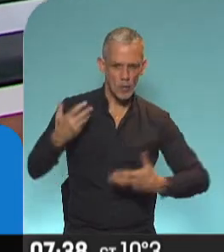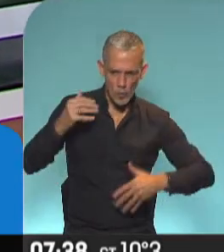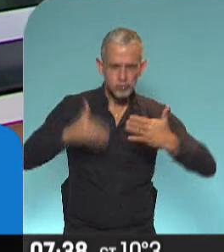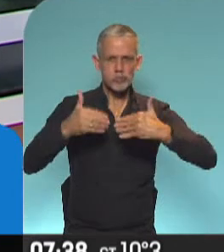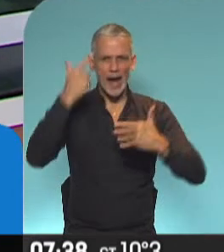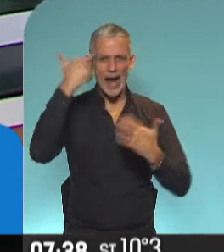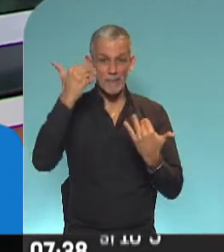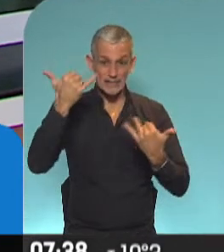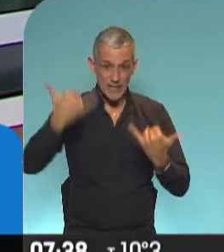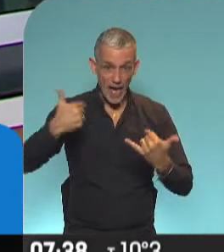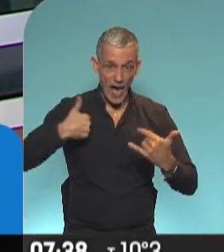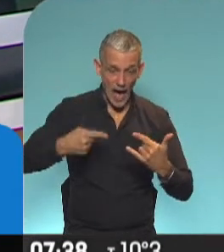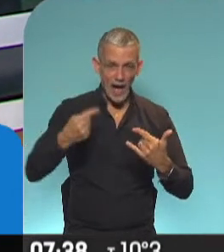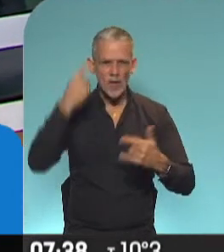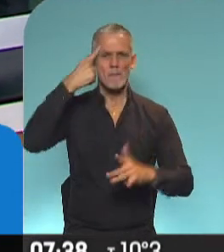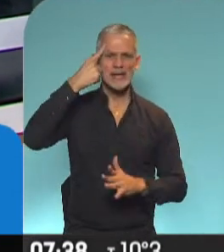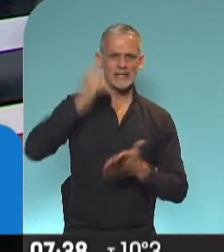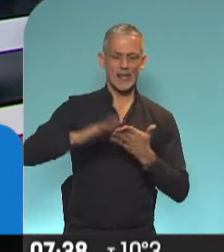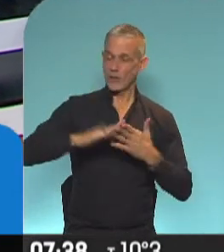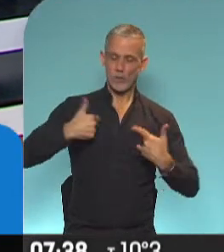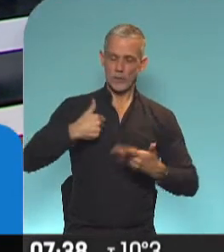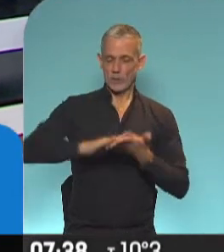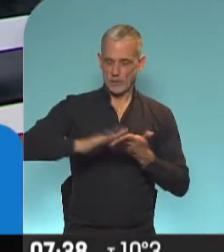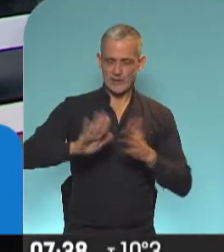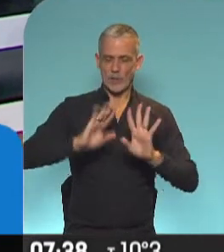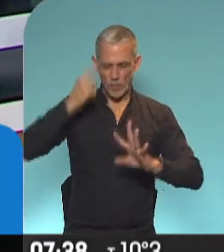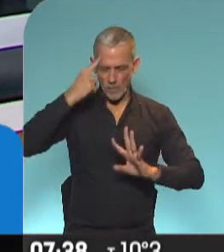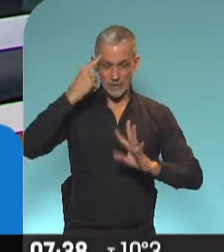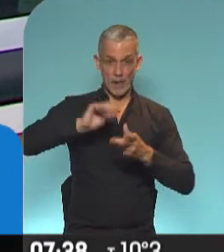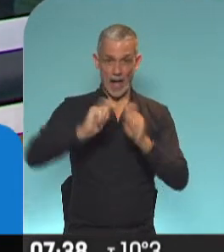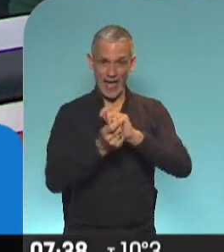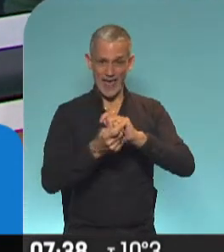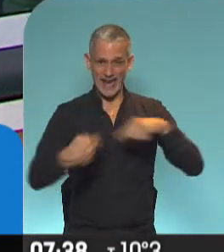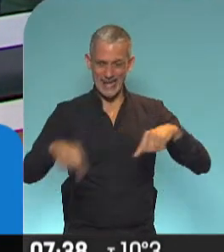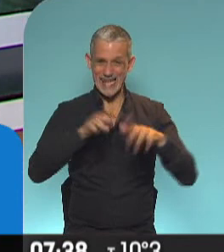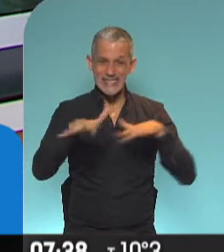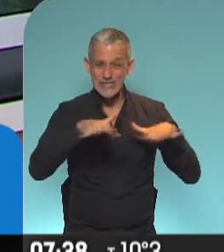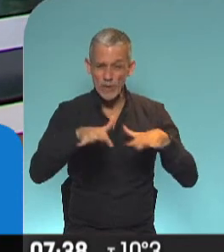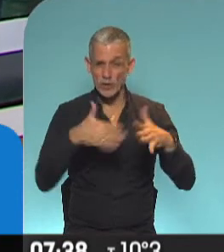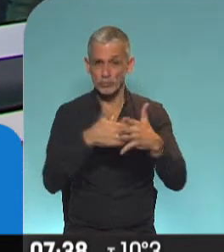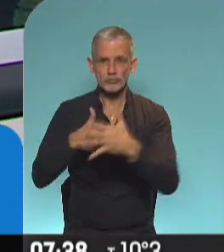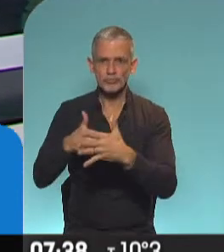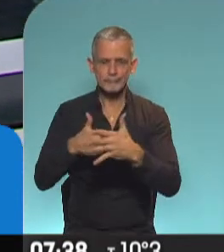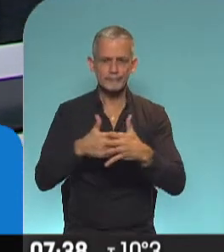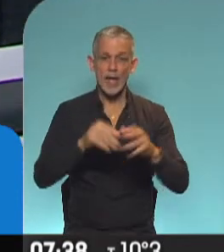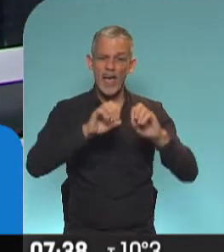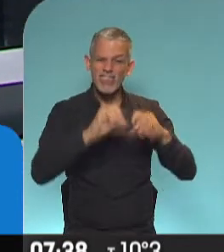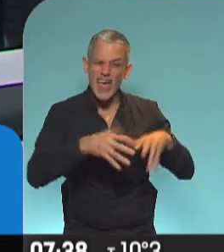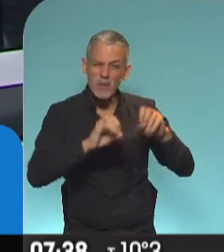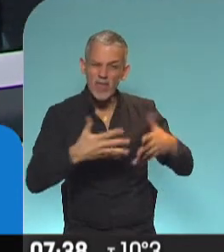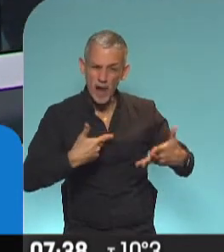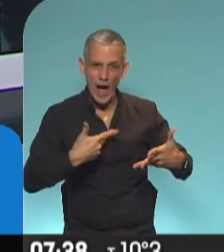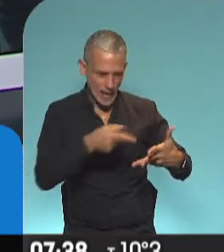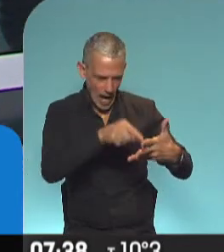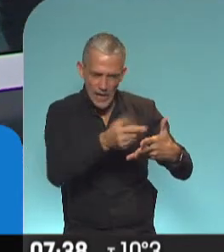las capacidades, hay que repensarse a uno mismo y adaptarse a estas circunstancias y de lo débil que podamos